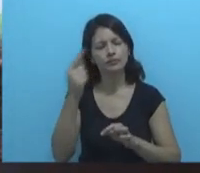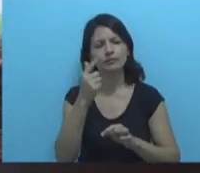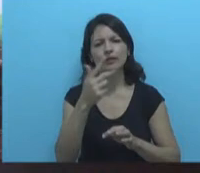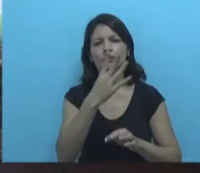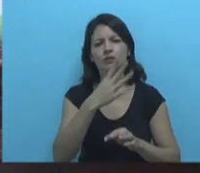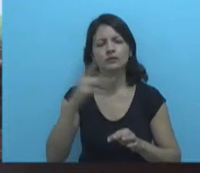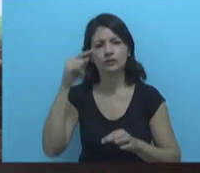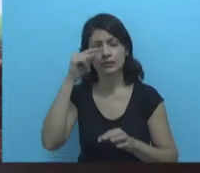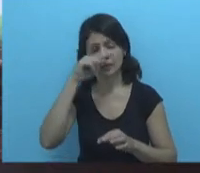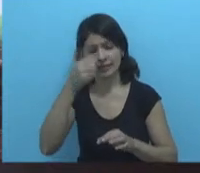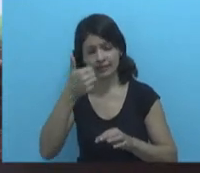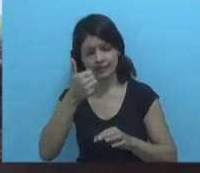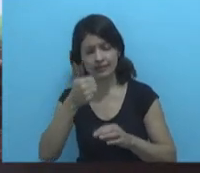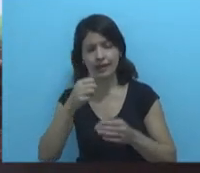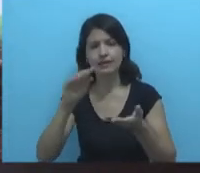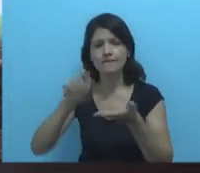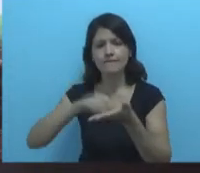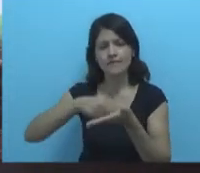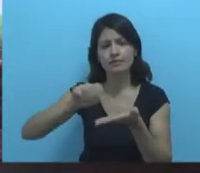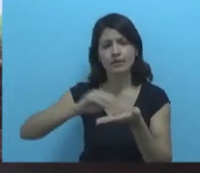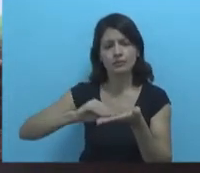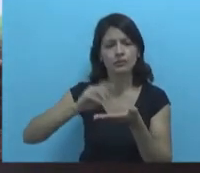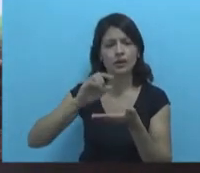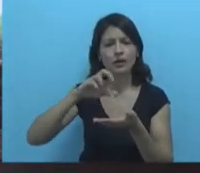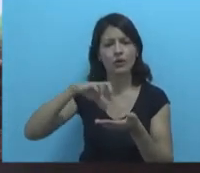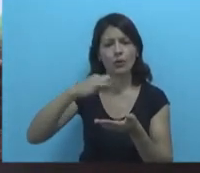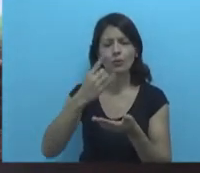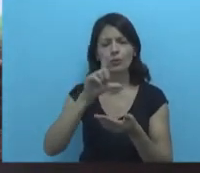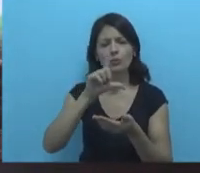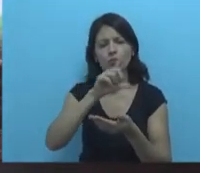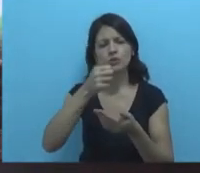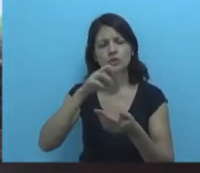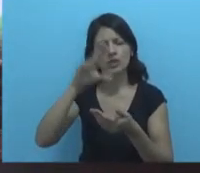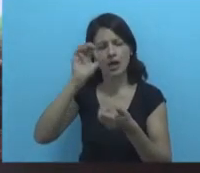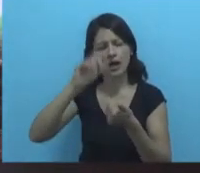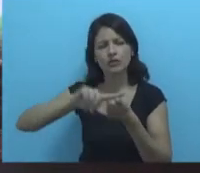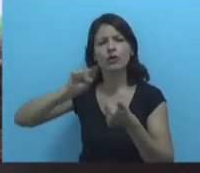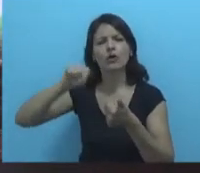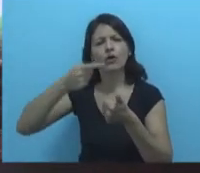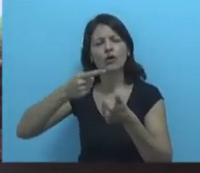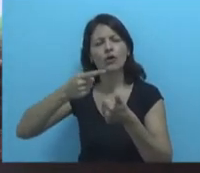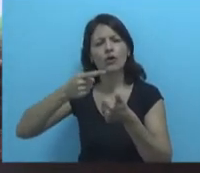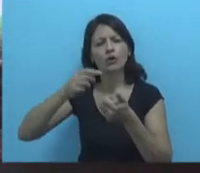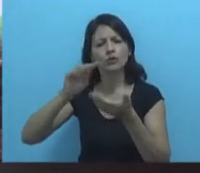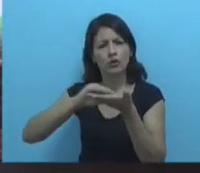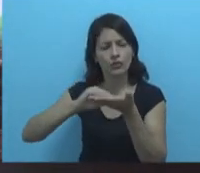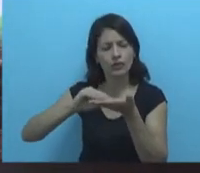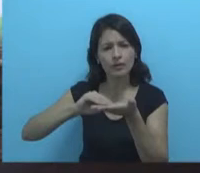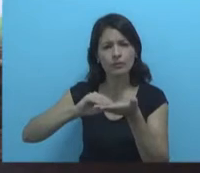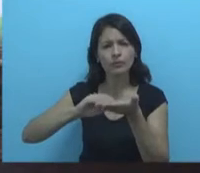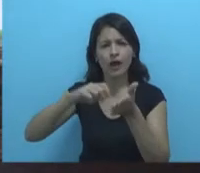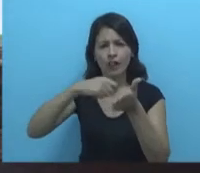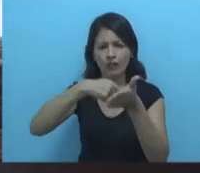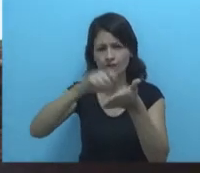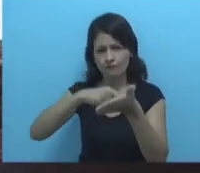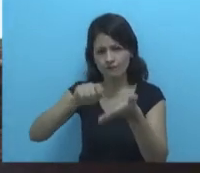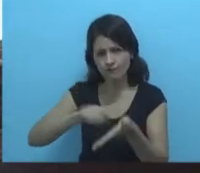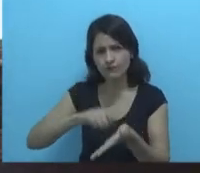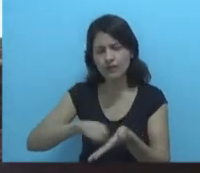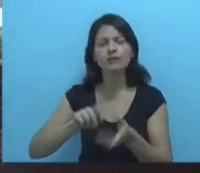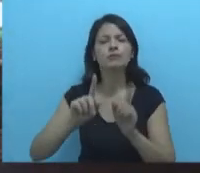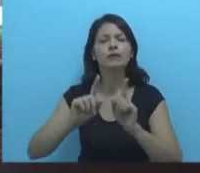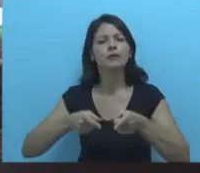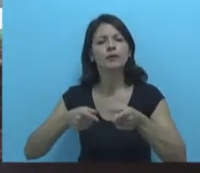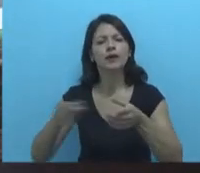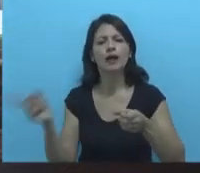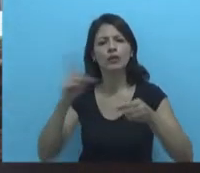43.476 del diputado Puyaro, con las firmas diputadas Di Stefano, Orsiani, Bastía, Basile, Cándido y Zen, que